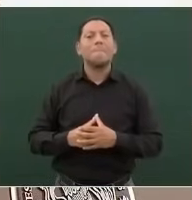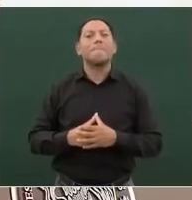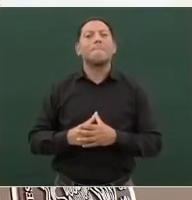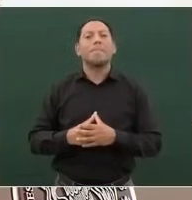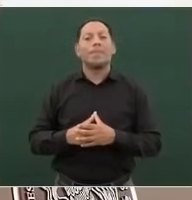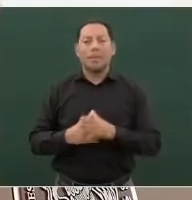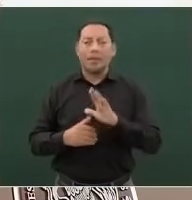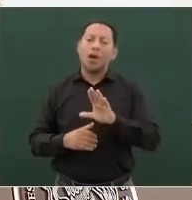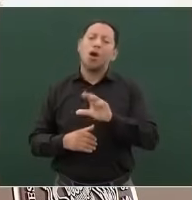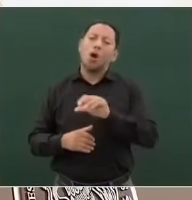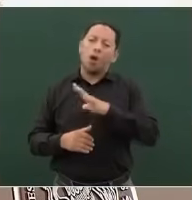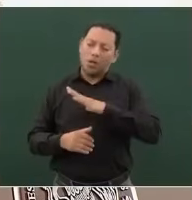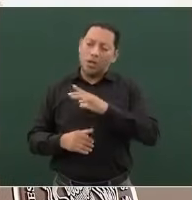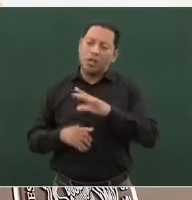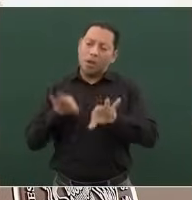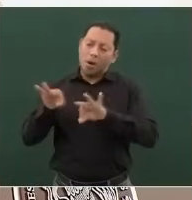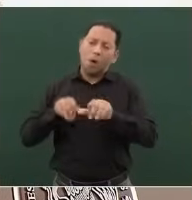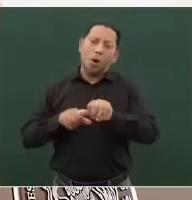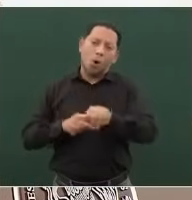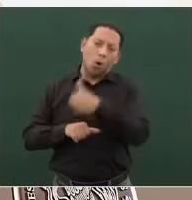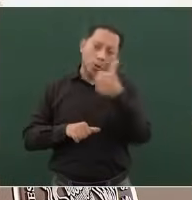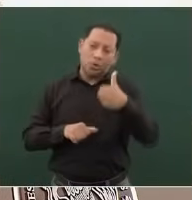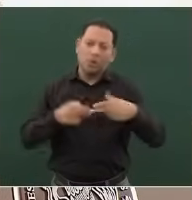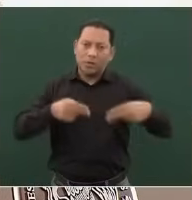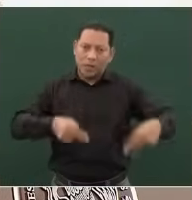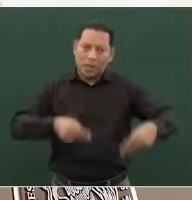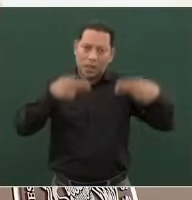Tienen otros negocios,